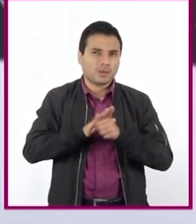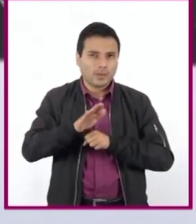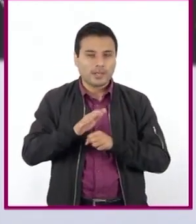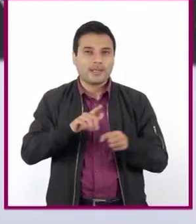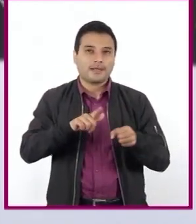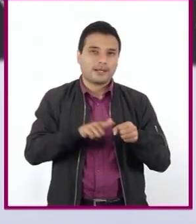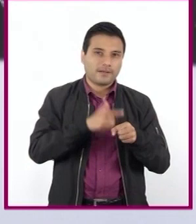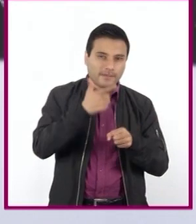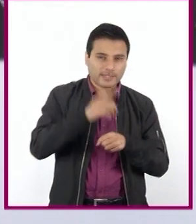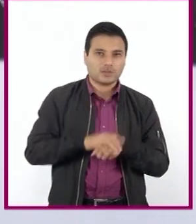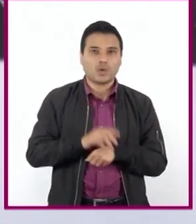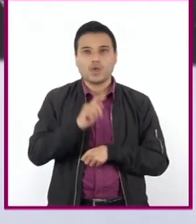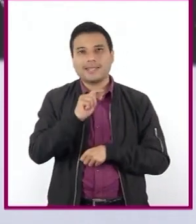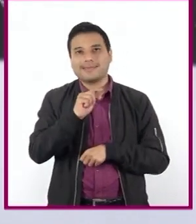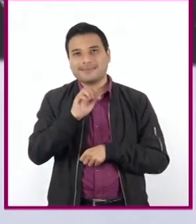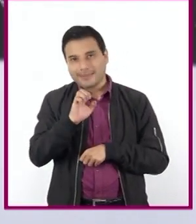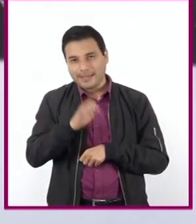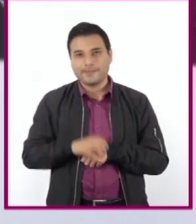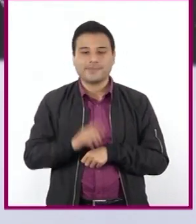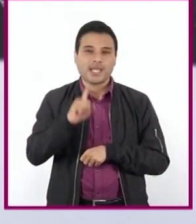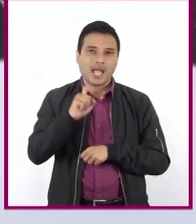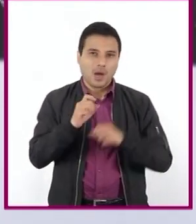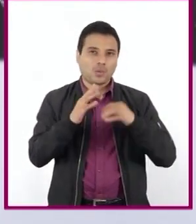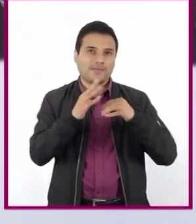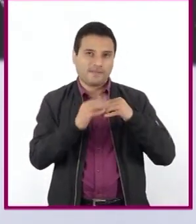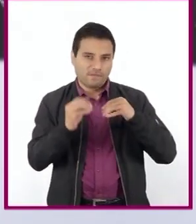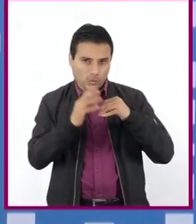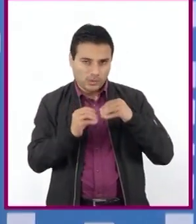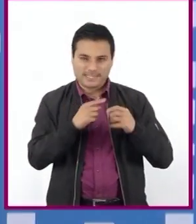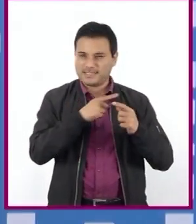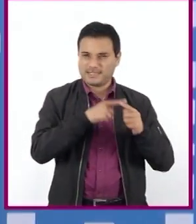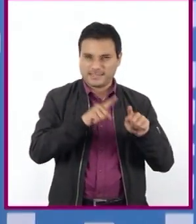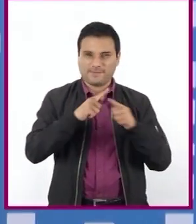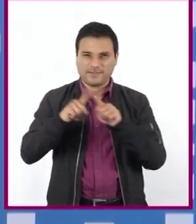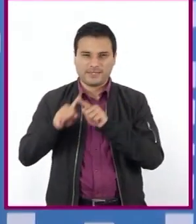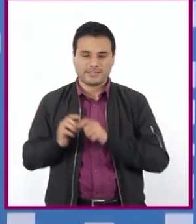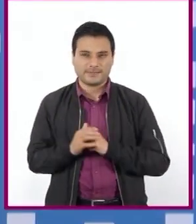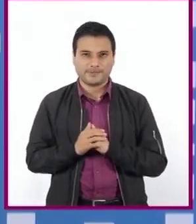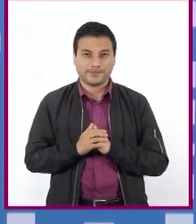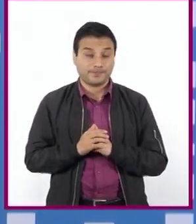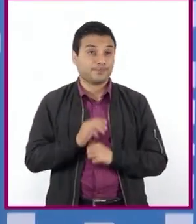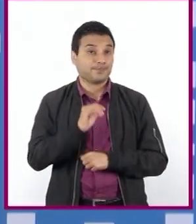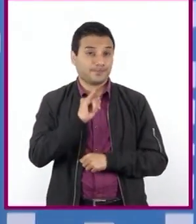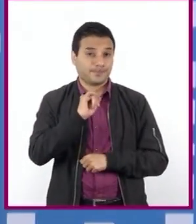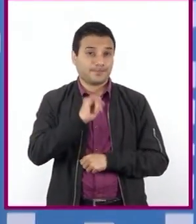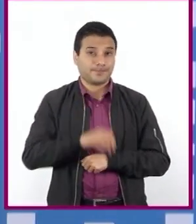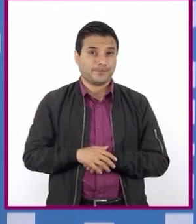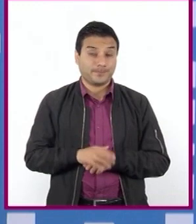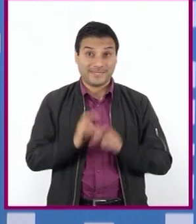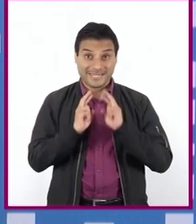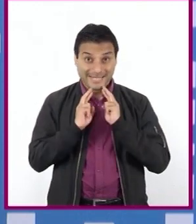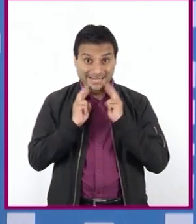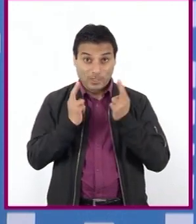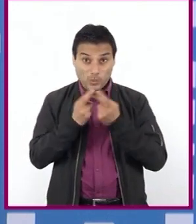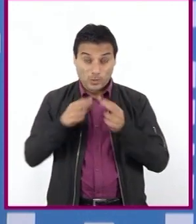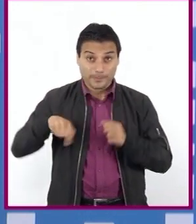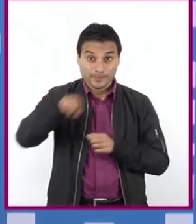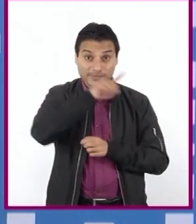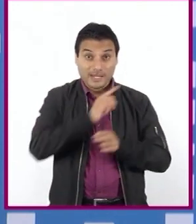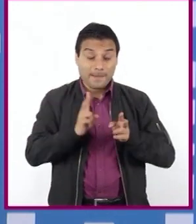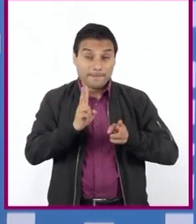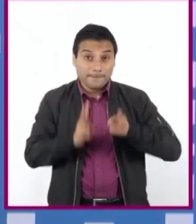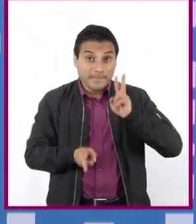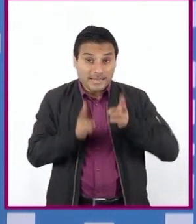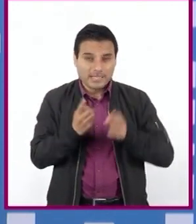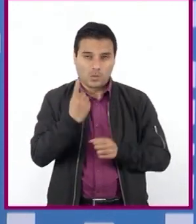refrescos, de helado, agua de frutas y algunas otras. Es verdad, en la reunión una de nuestras amigas